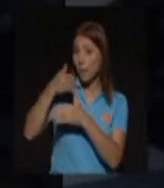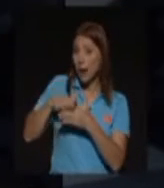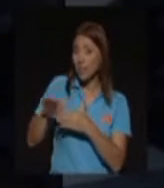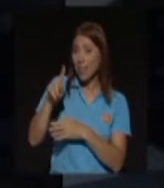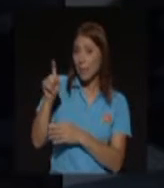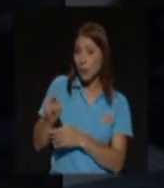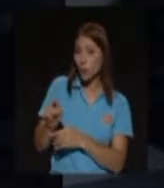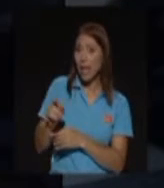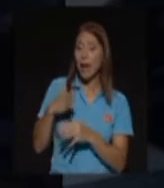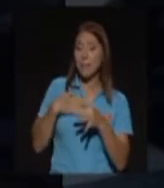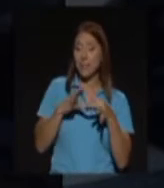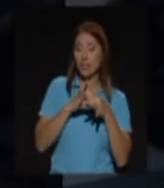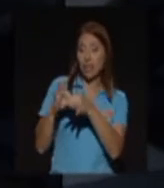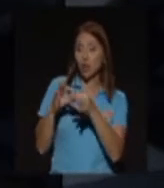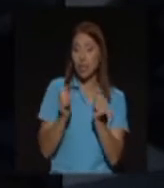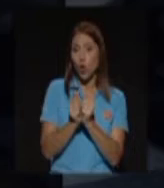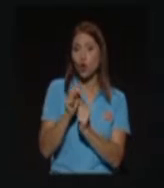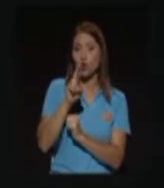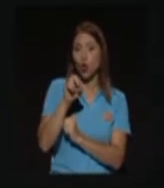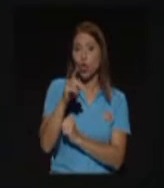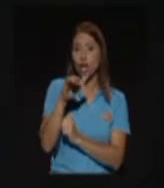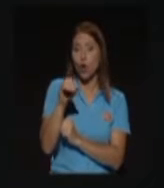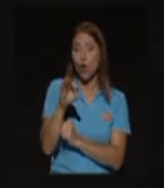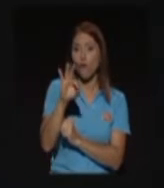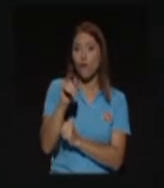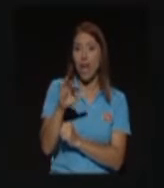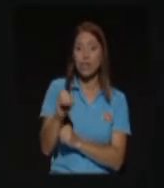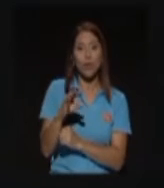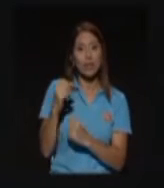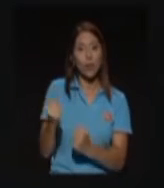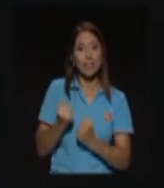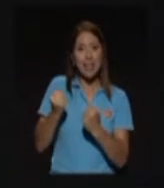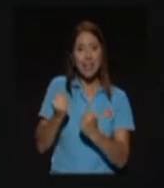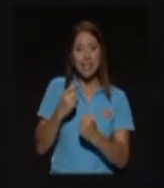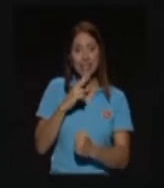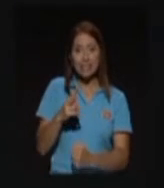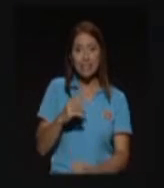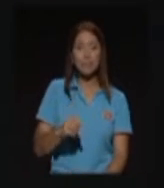relaciones con don Rodrigo Facio han sido bastante intensas, ¿verdad? Sí, señor.